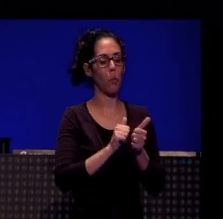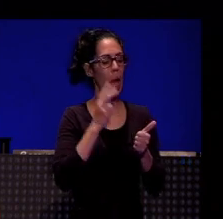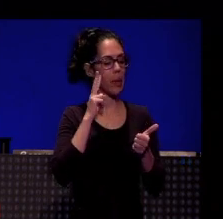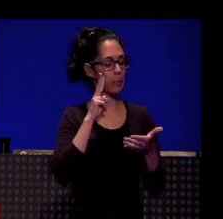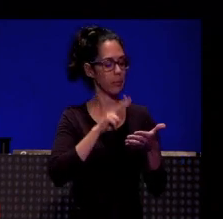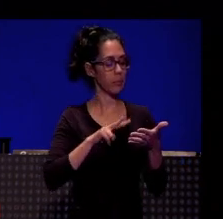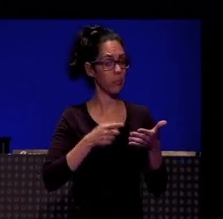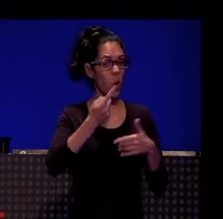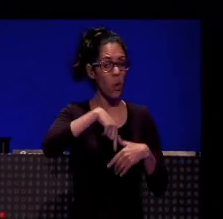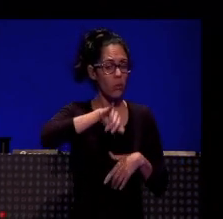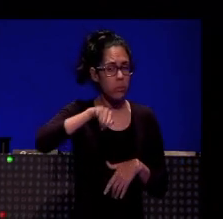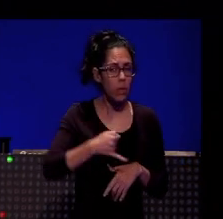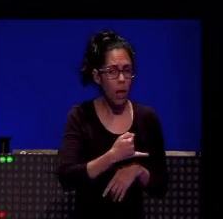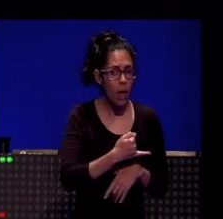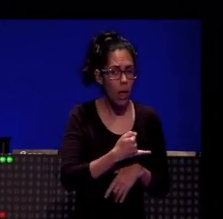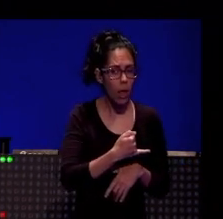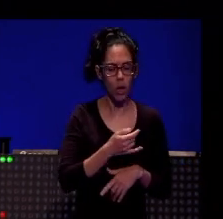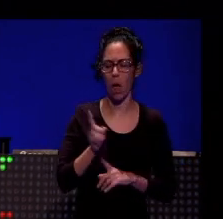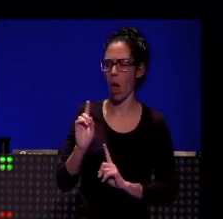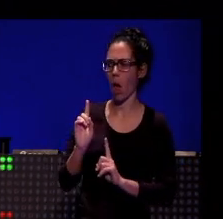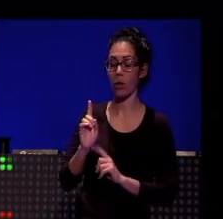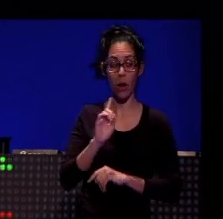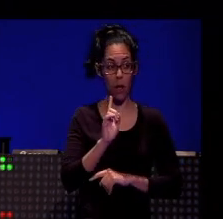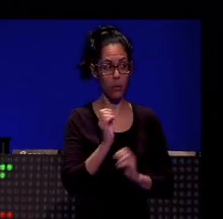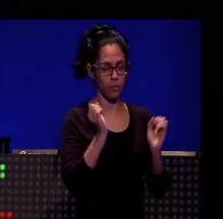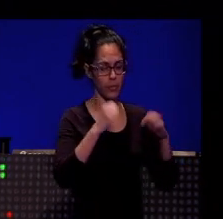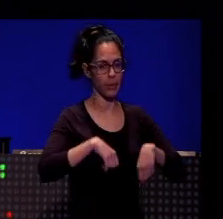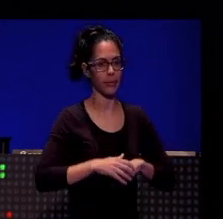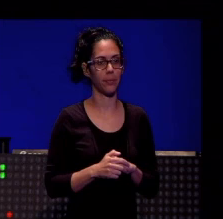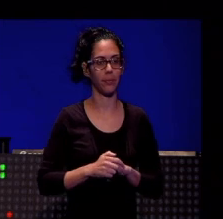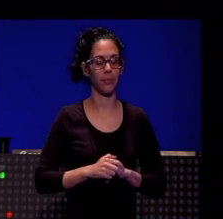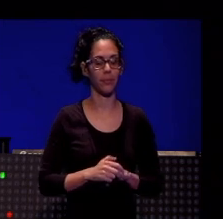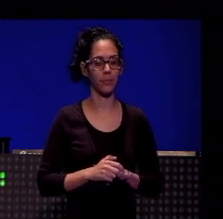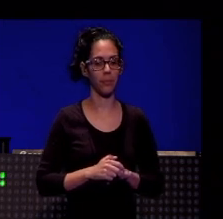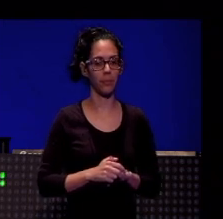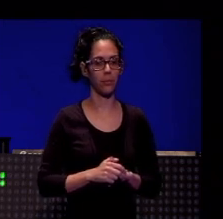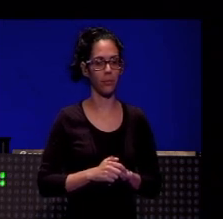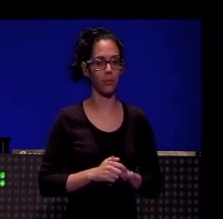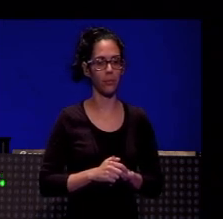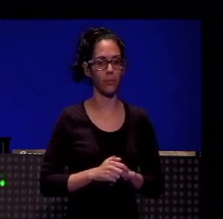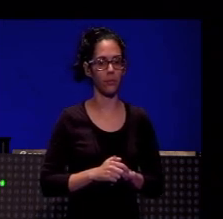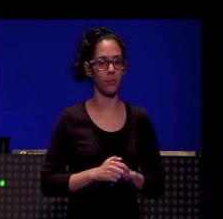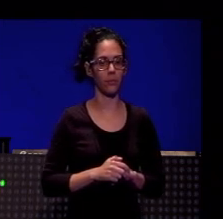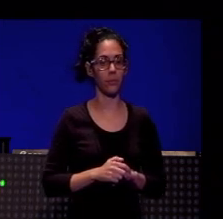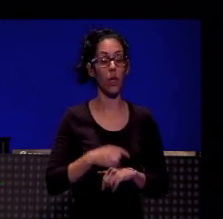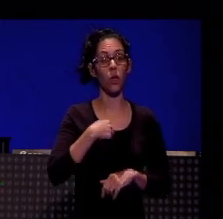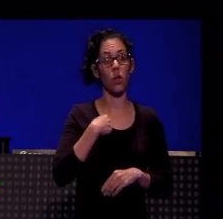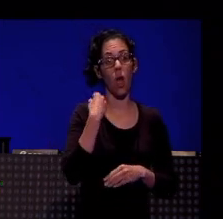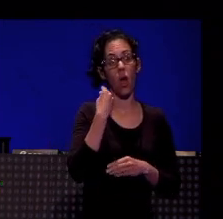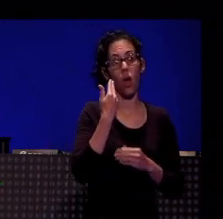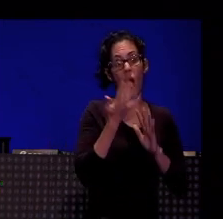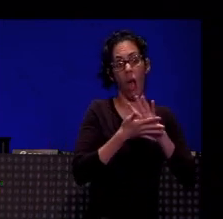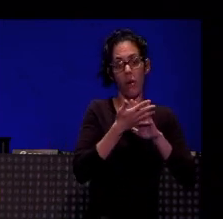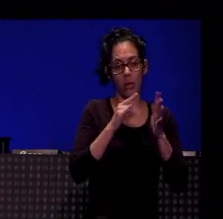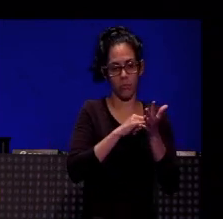estáis muy cansados no vale bueno eso lo tengo tengo que hablar de las tecnologías para ligar porque no